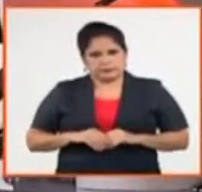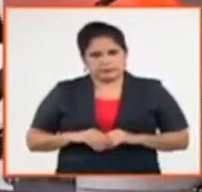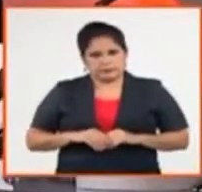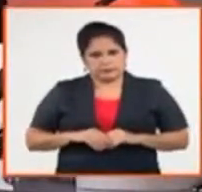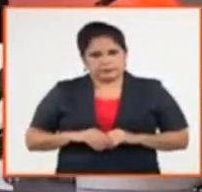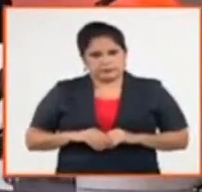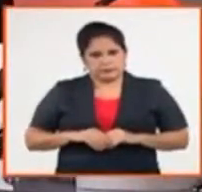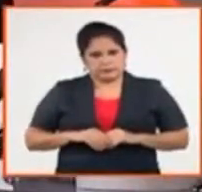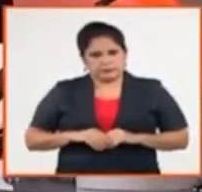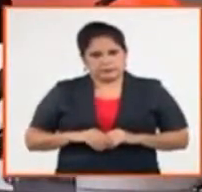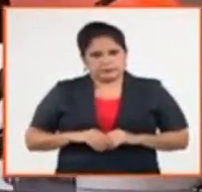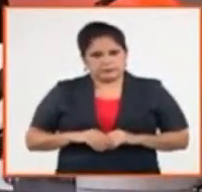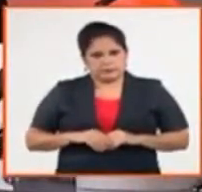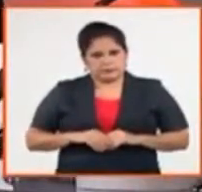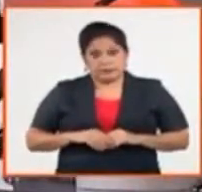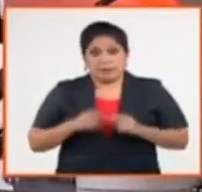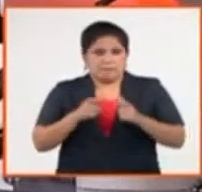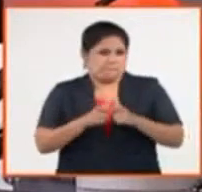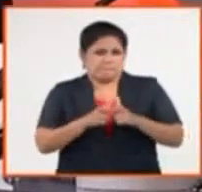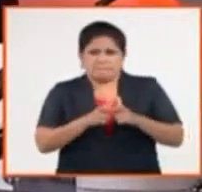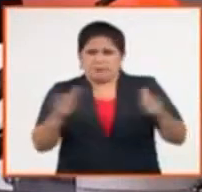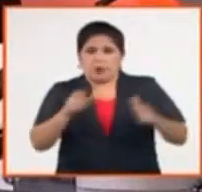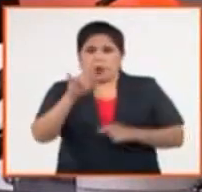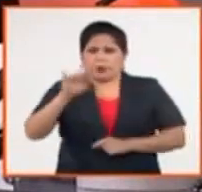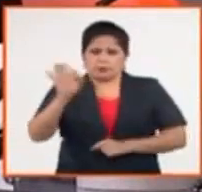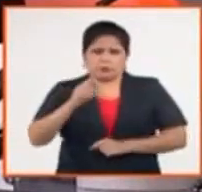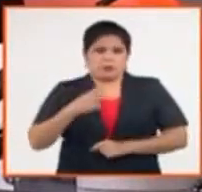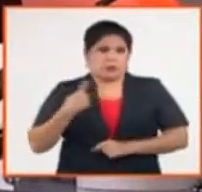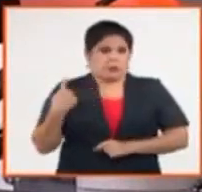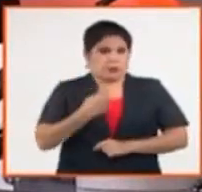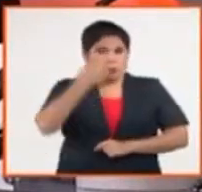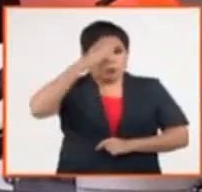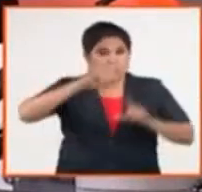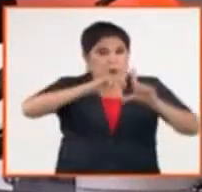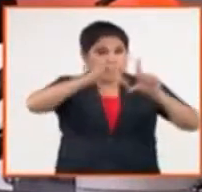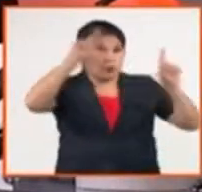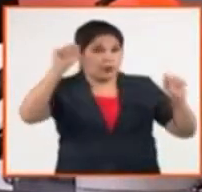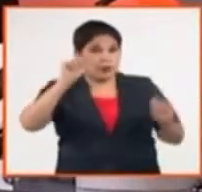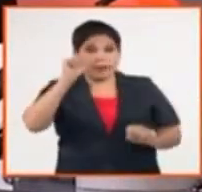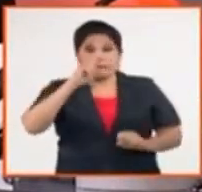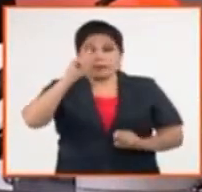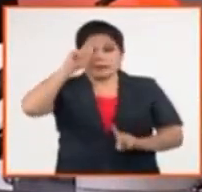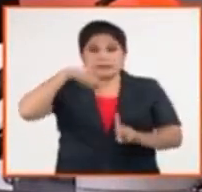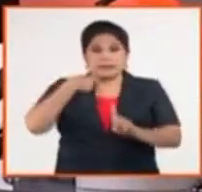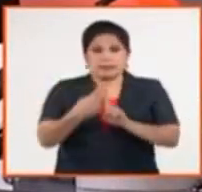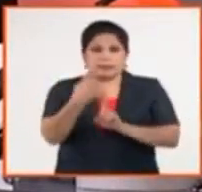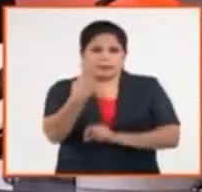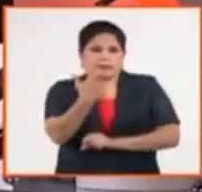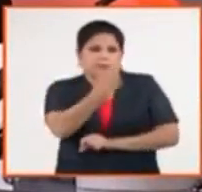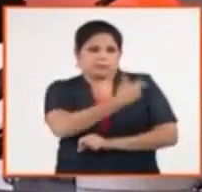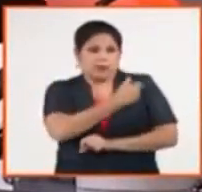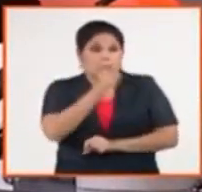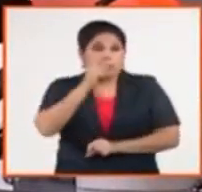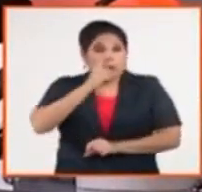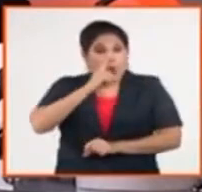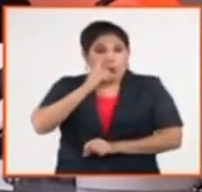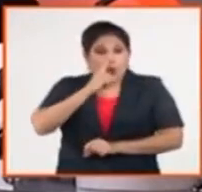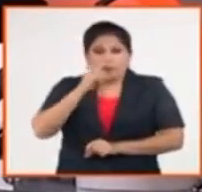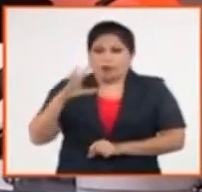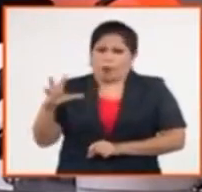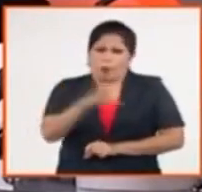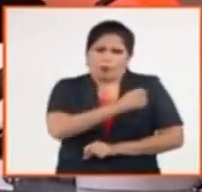Pero que ya la inmensa mayoría, más del 90% de los cubanos, cuando termine septiembre tendrán su primera dosis y que en noviembre esté vacunado